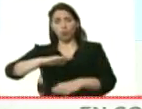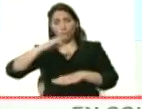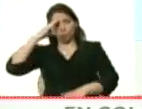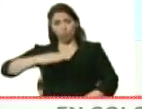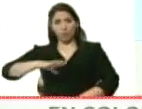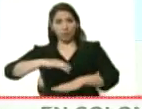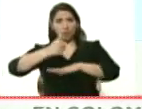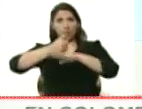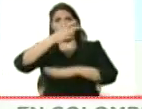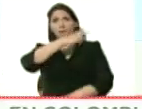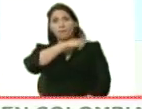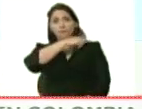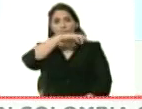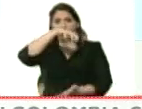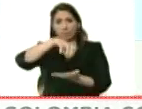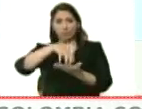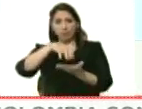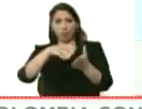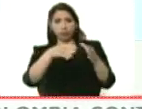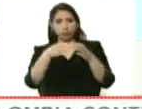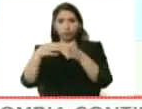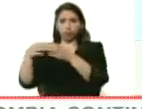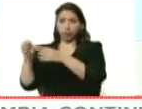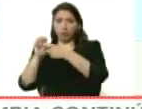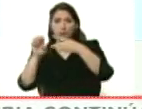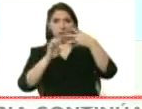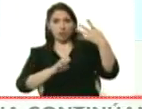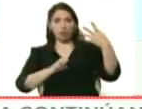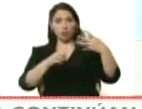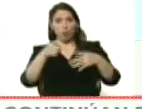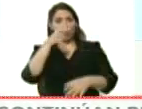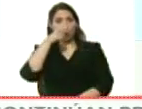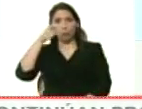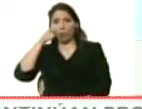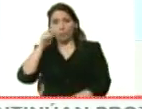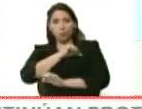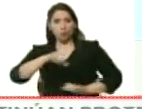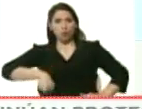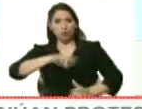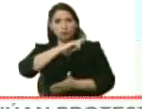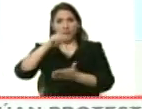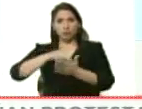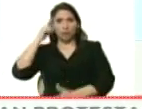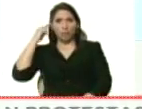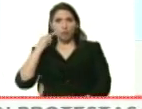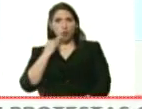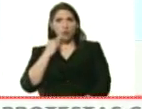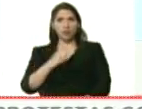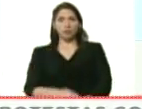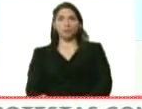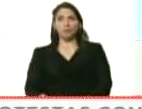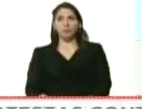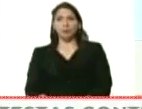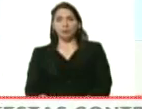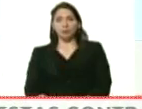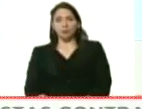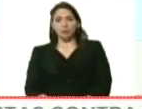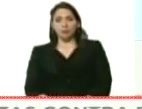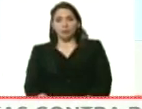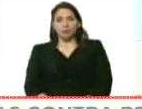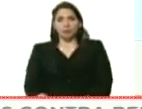Estado Mayor Conjunto del Comando Estratégico Operacional de la Fuerza Armada Nacional Bolivariana.